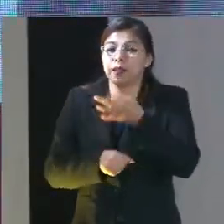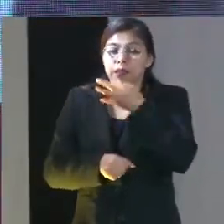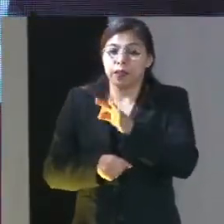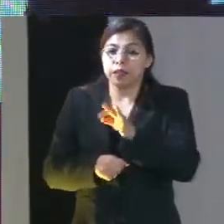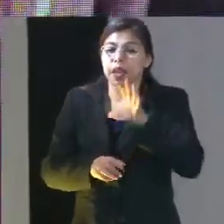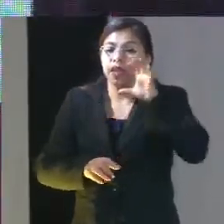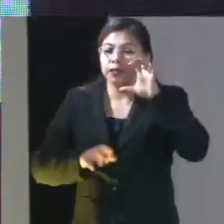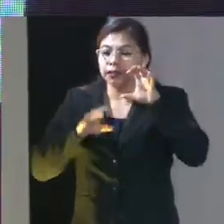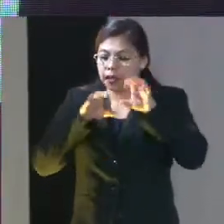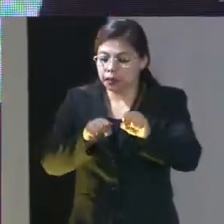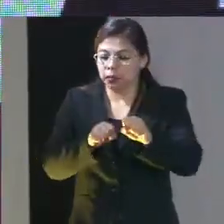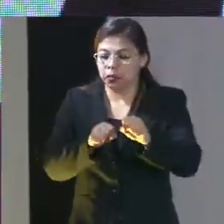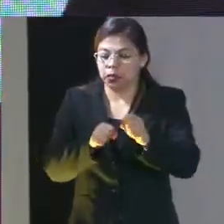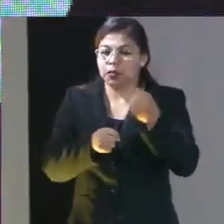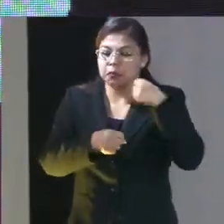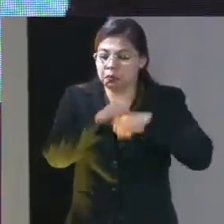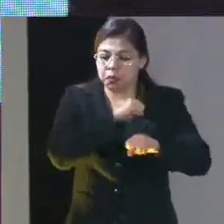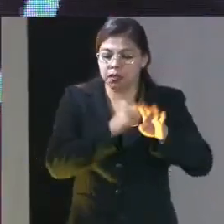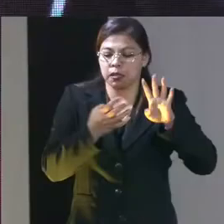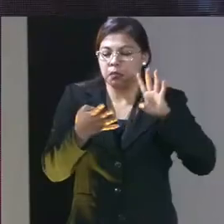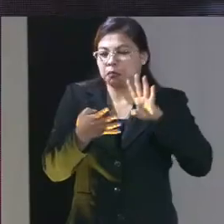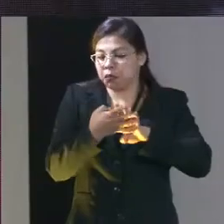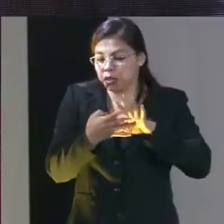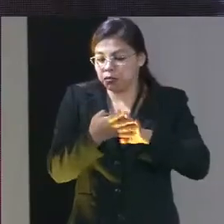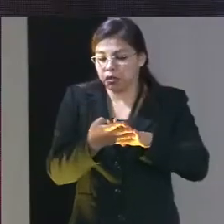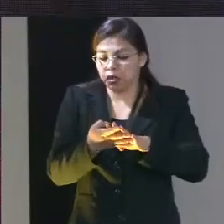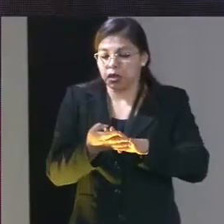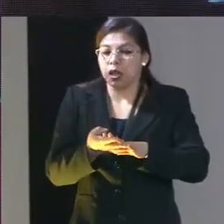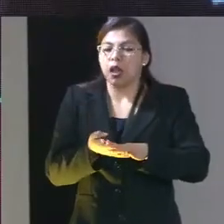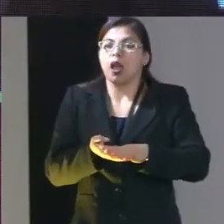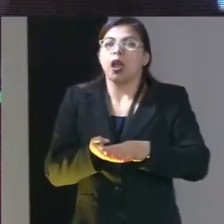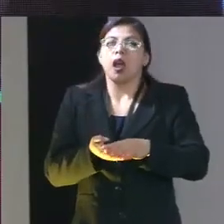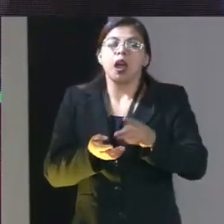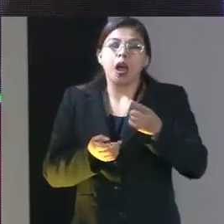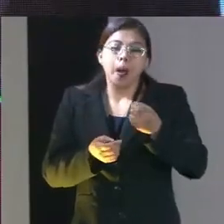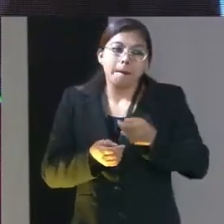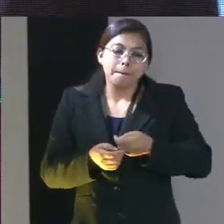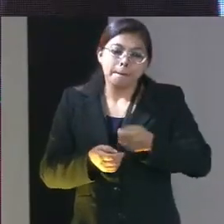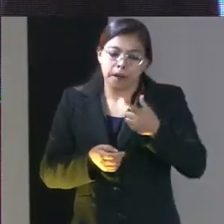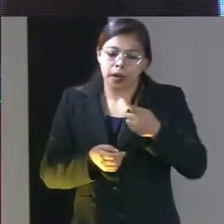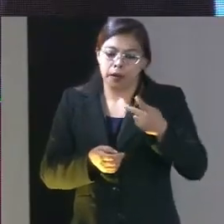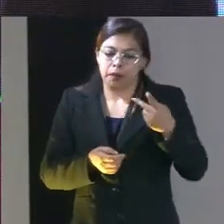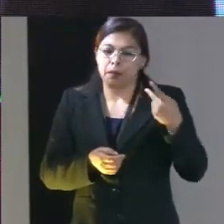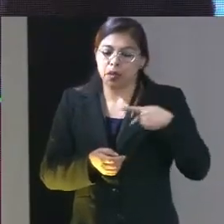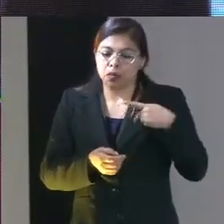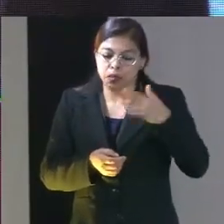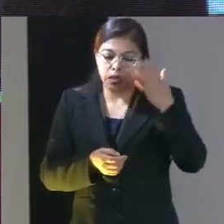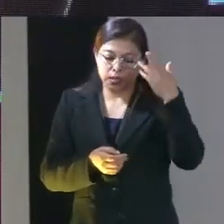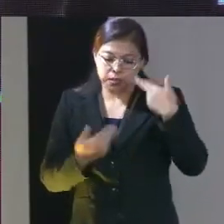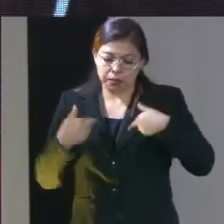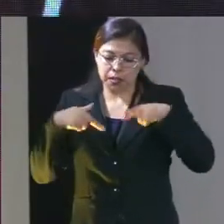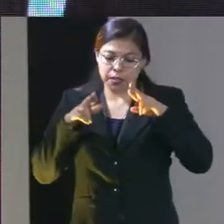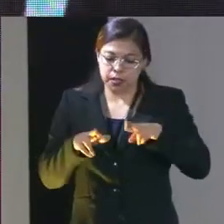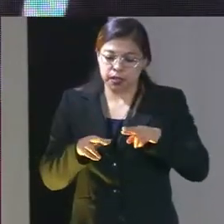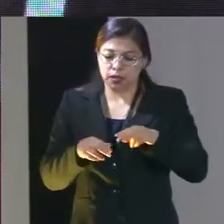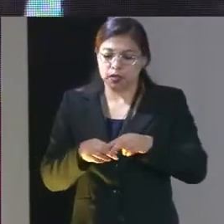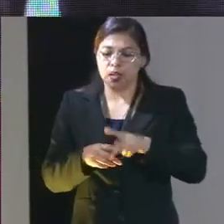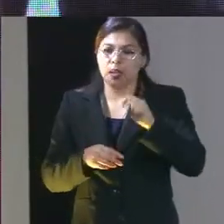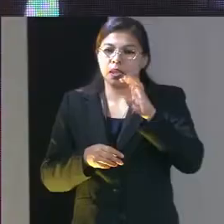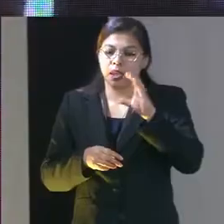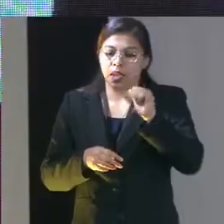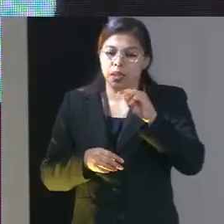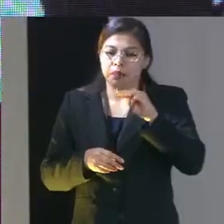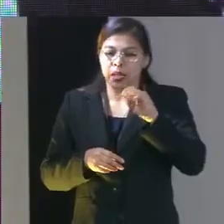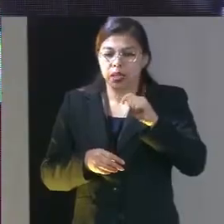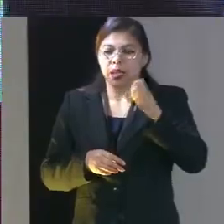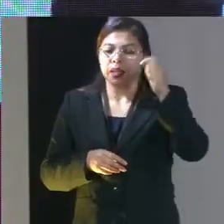y capturan y hacen presos a los principales de la Triple Alianza, no solo a Moctezuma, sino también a Cacama de